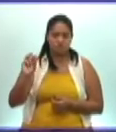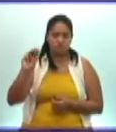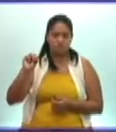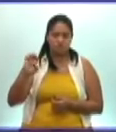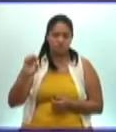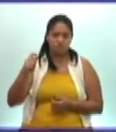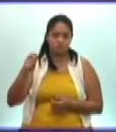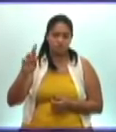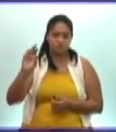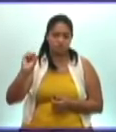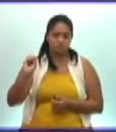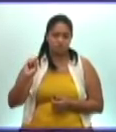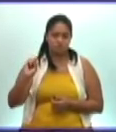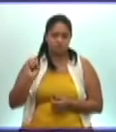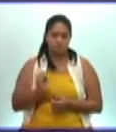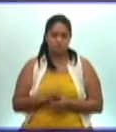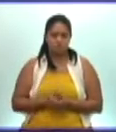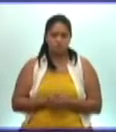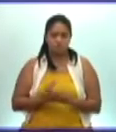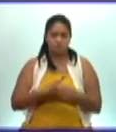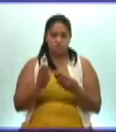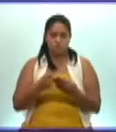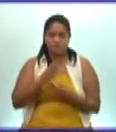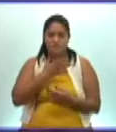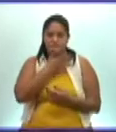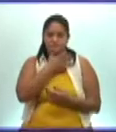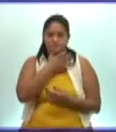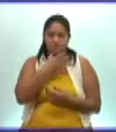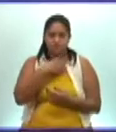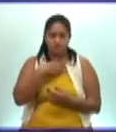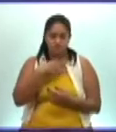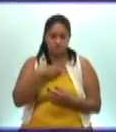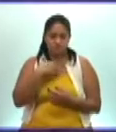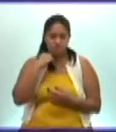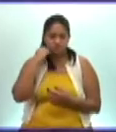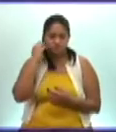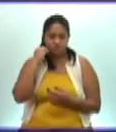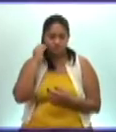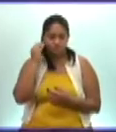tener colores porque las ondas electromagnéticas interactúan con sus moléculas.